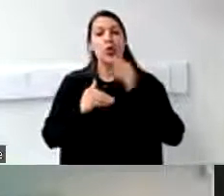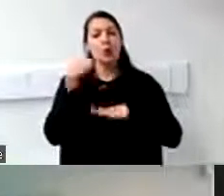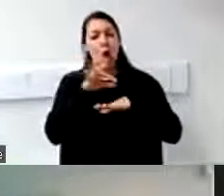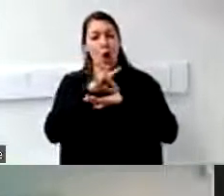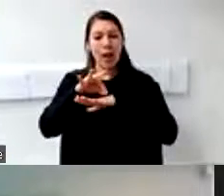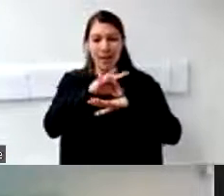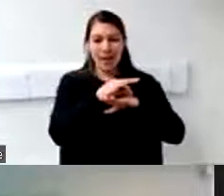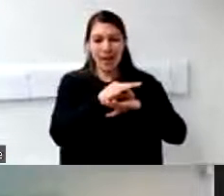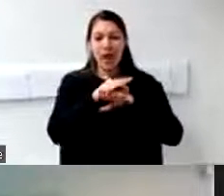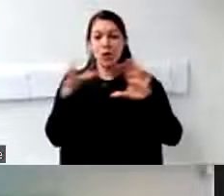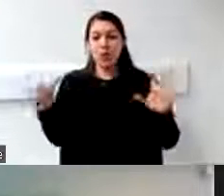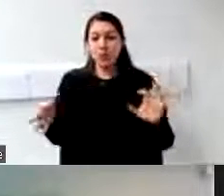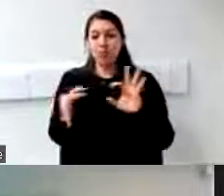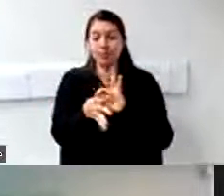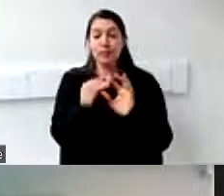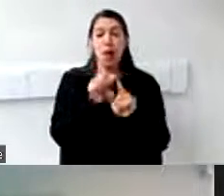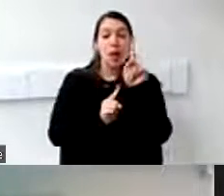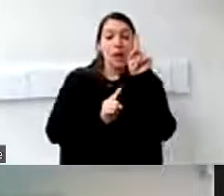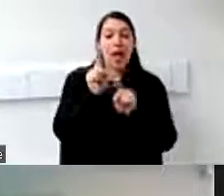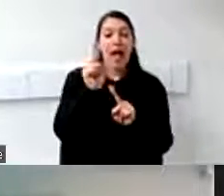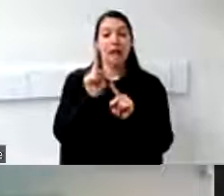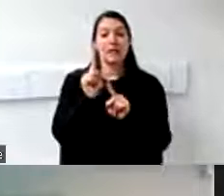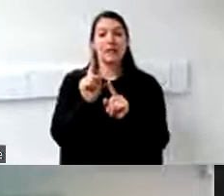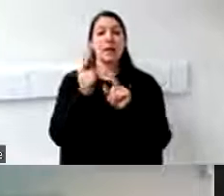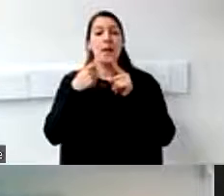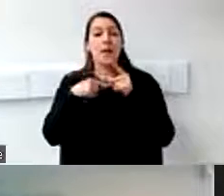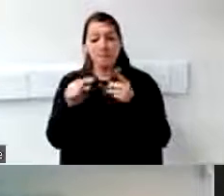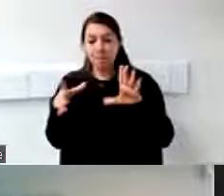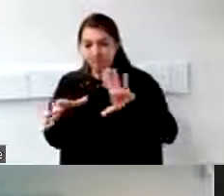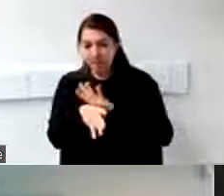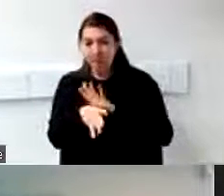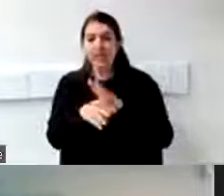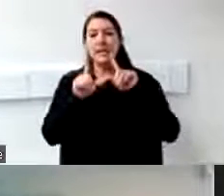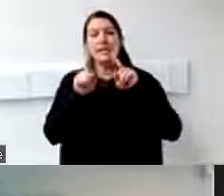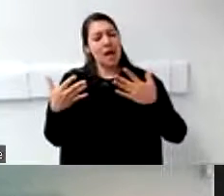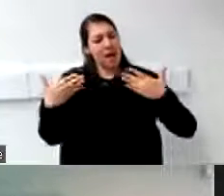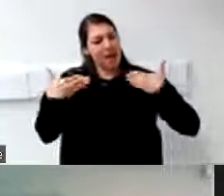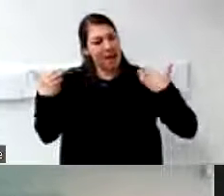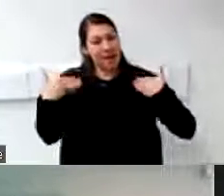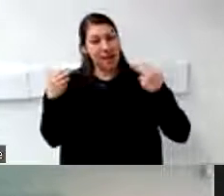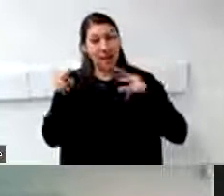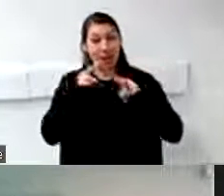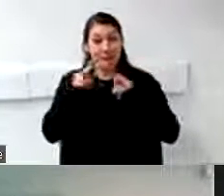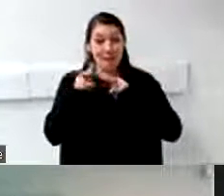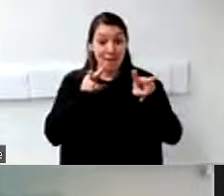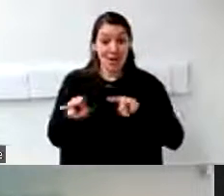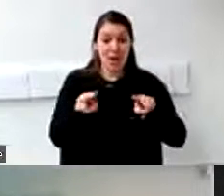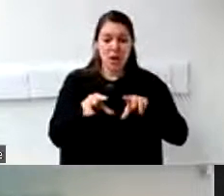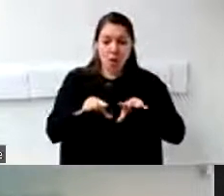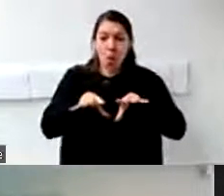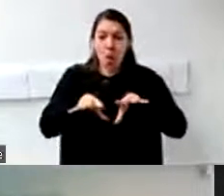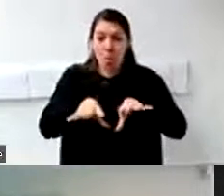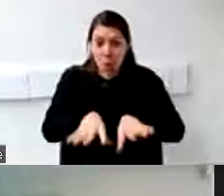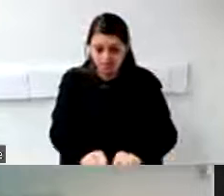con la UDELA y la Organización Civil, pero sobre todo, bueno, una alegría poder ver el compromiso, tanto del sistema de